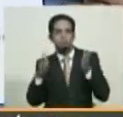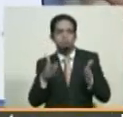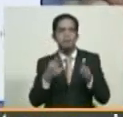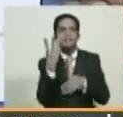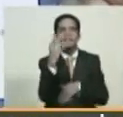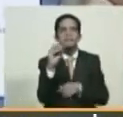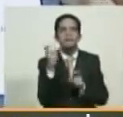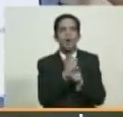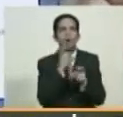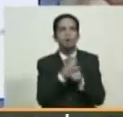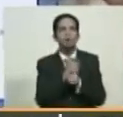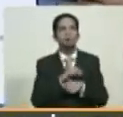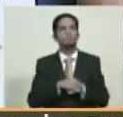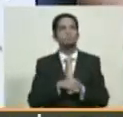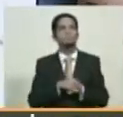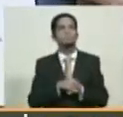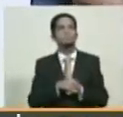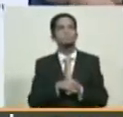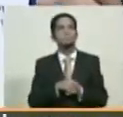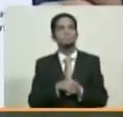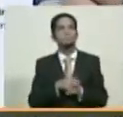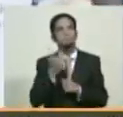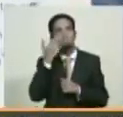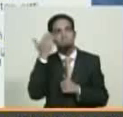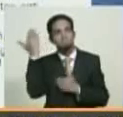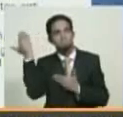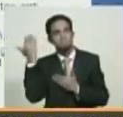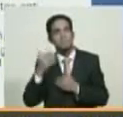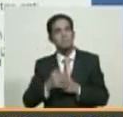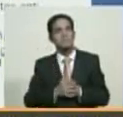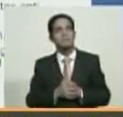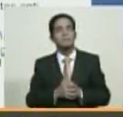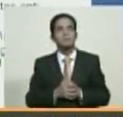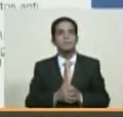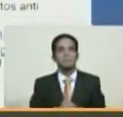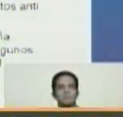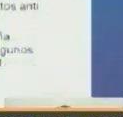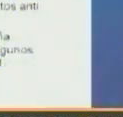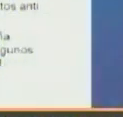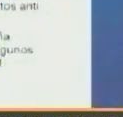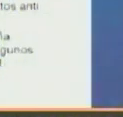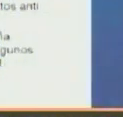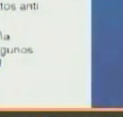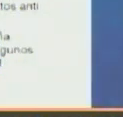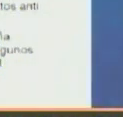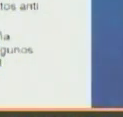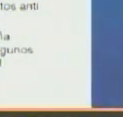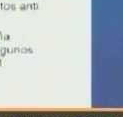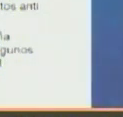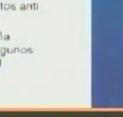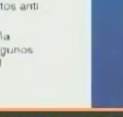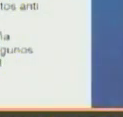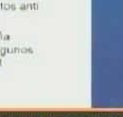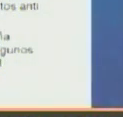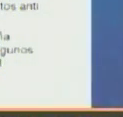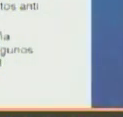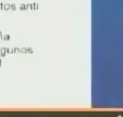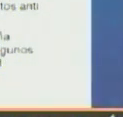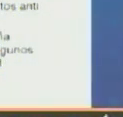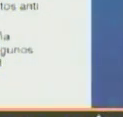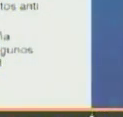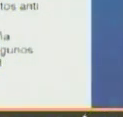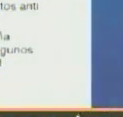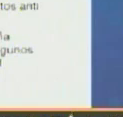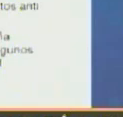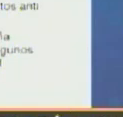tweets. 23 Argentina, 23 Chile, 18 Colombia, 12 Brasil. Todos estos referidos a crisis